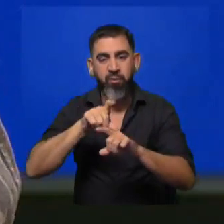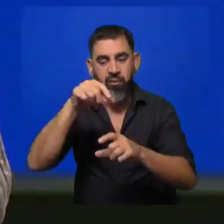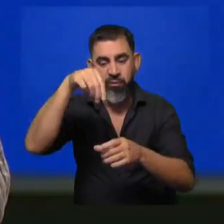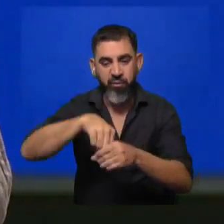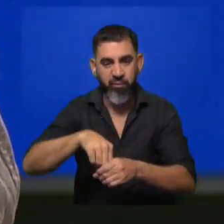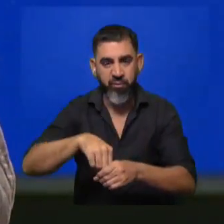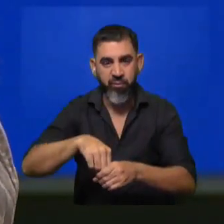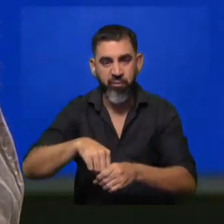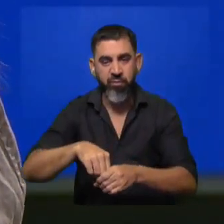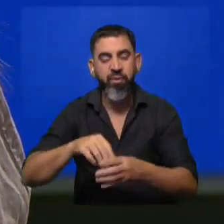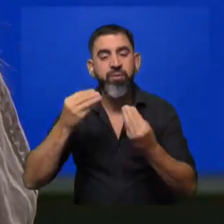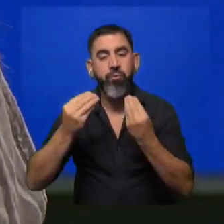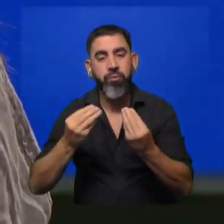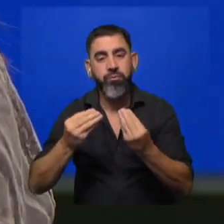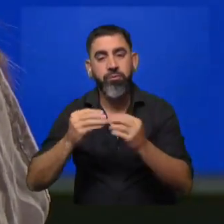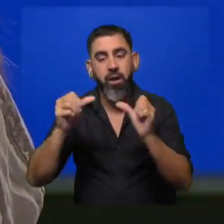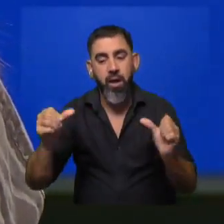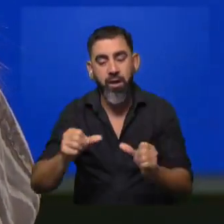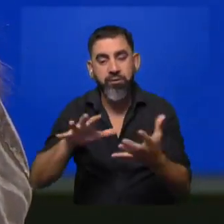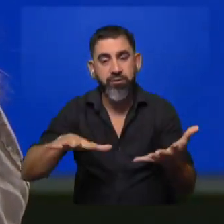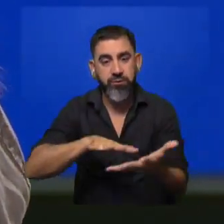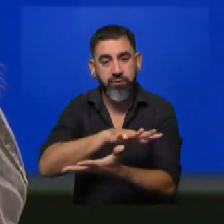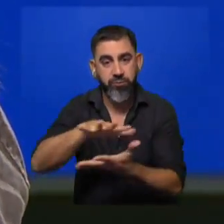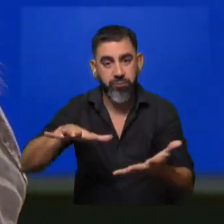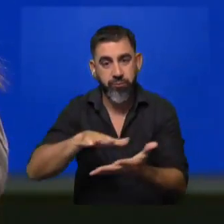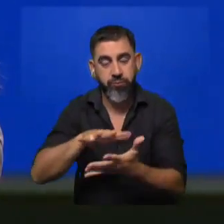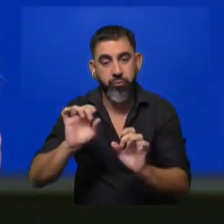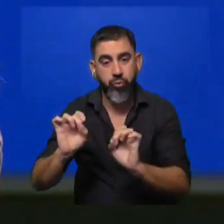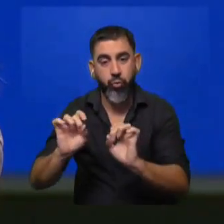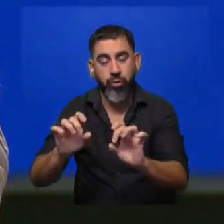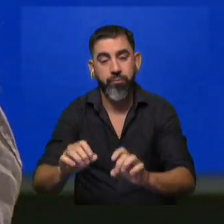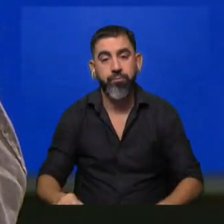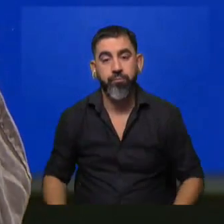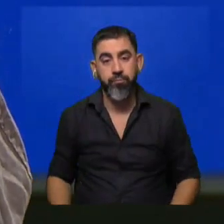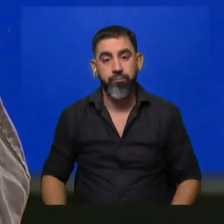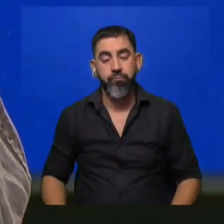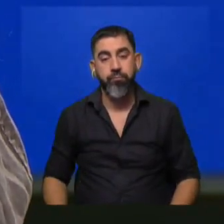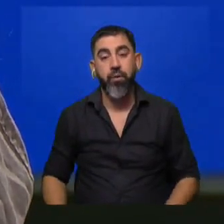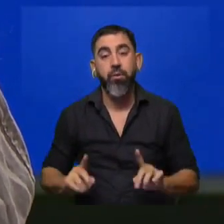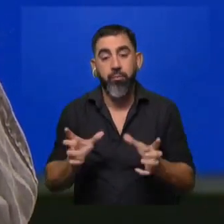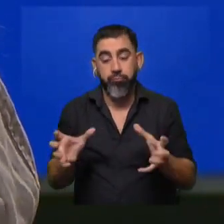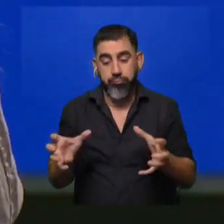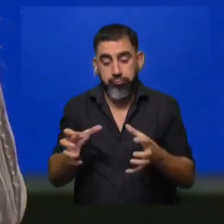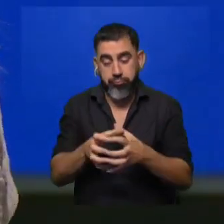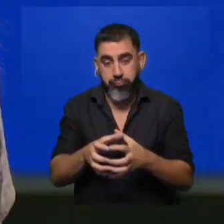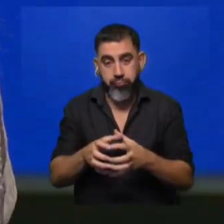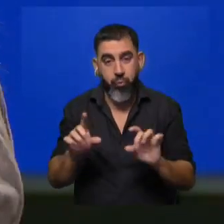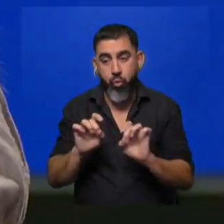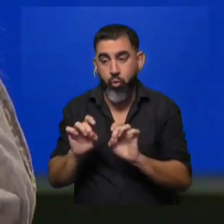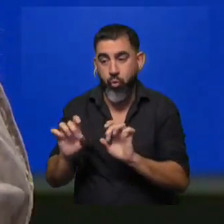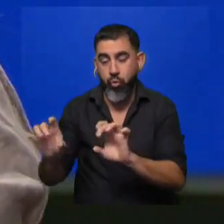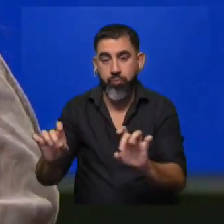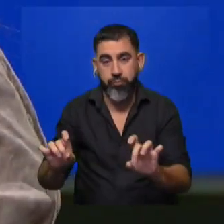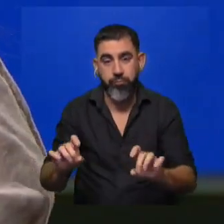está indicando que se está ocurriendo la transmisión, y poder aislarlo, o sea, se dio todo